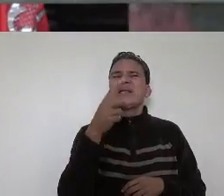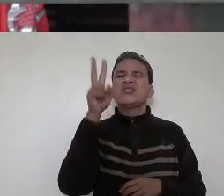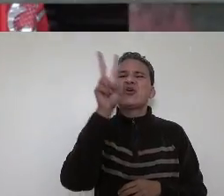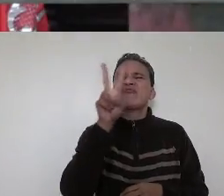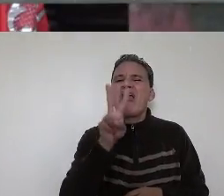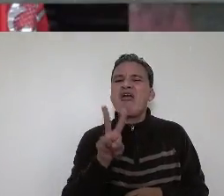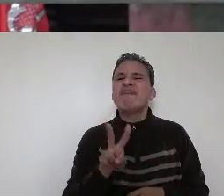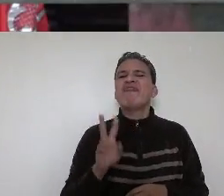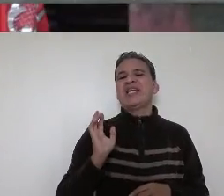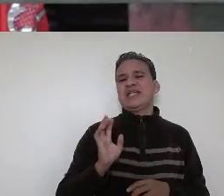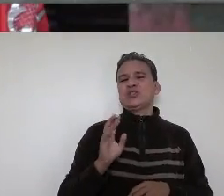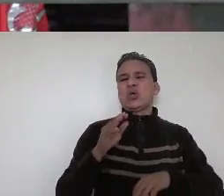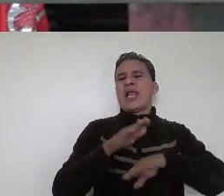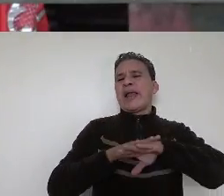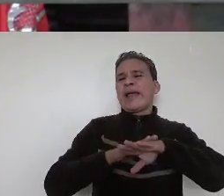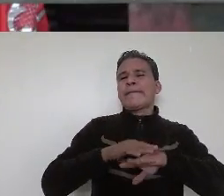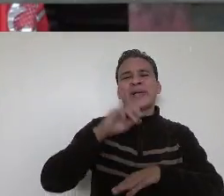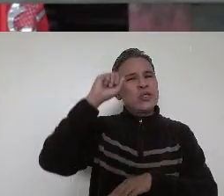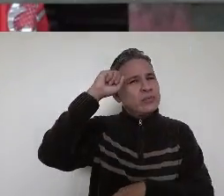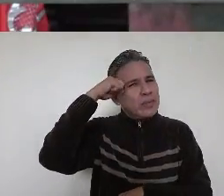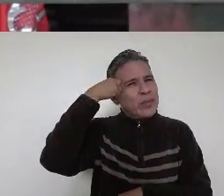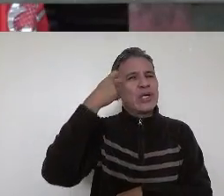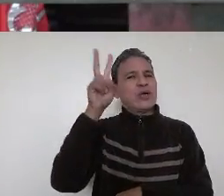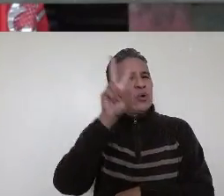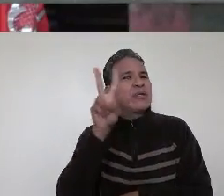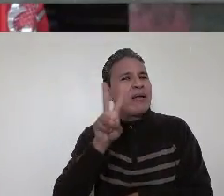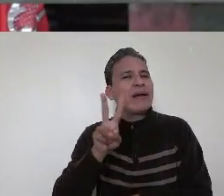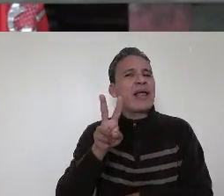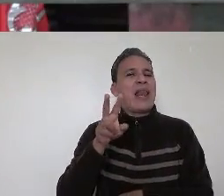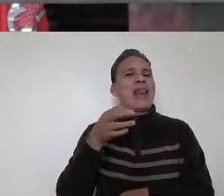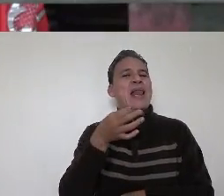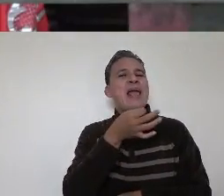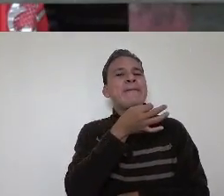venezolanismos, pero son nuestros, ¿verdad?